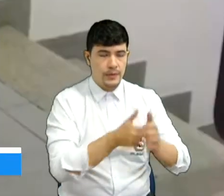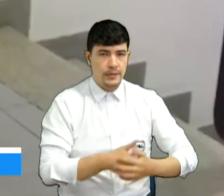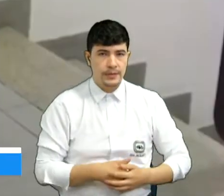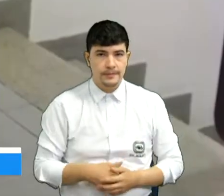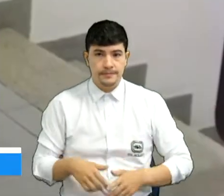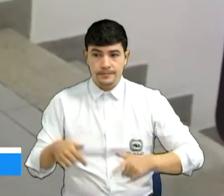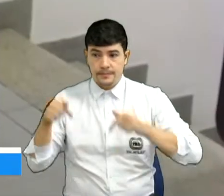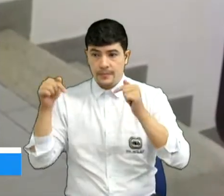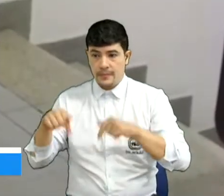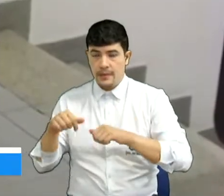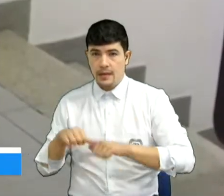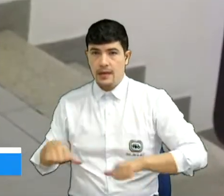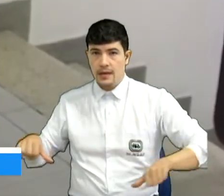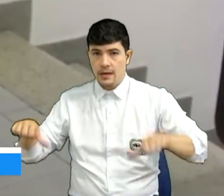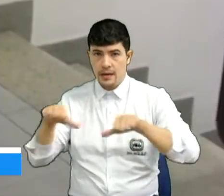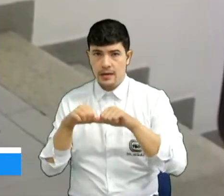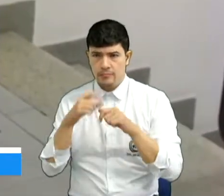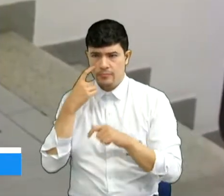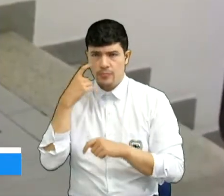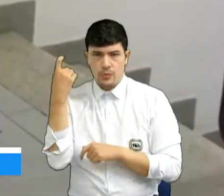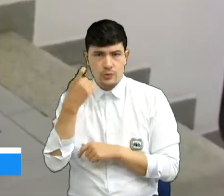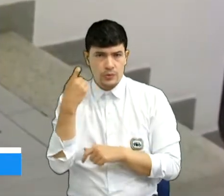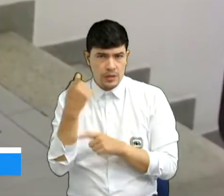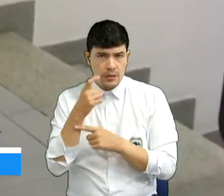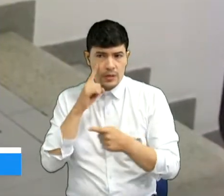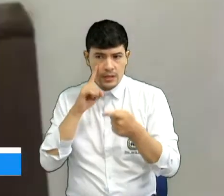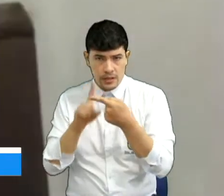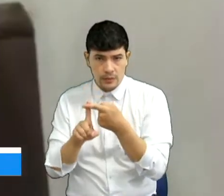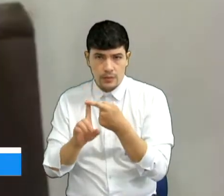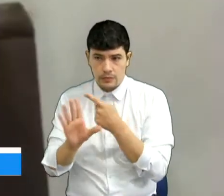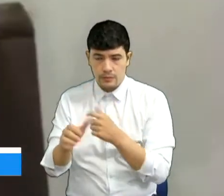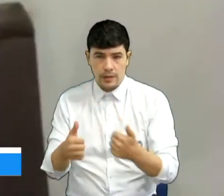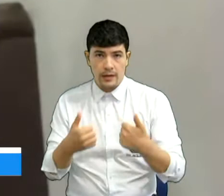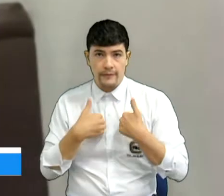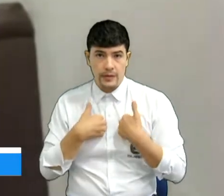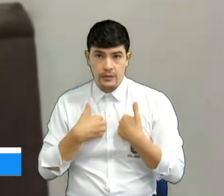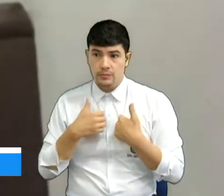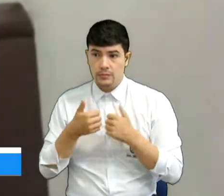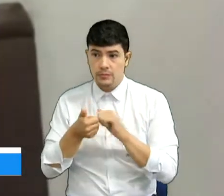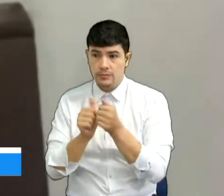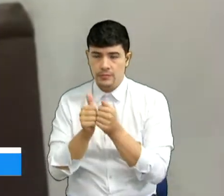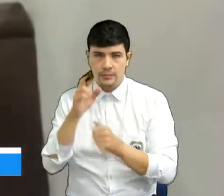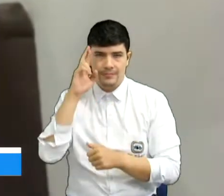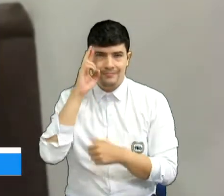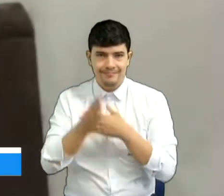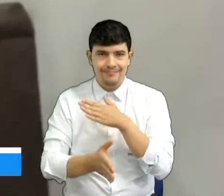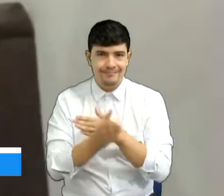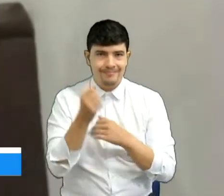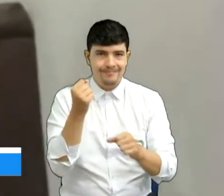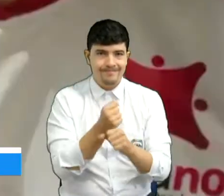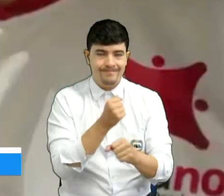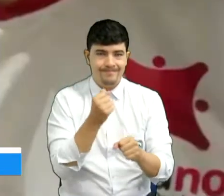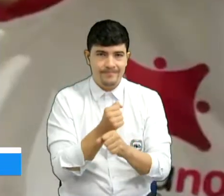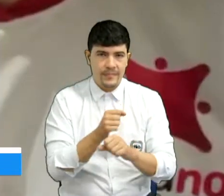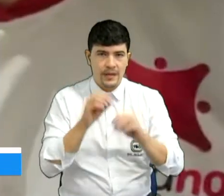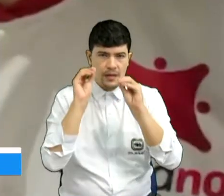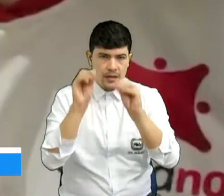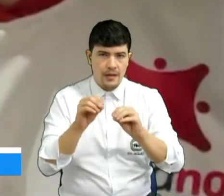buscan el bienestar de sus deportistas, por eso se mantiene el trabajo de forma virtual. Es una buena forma